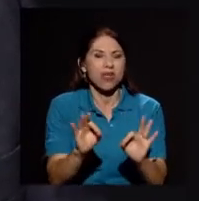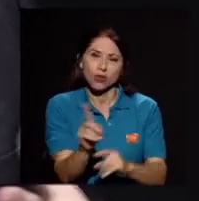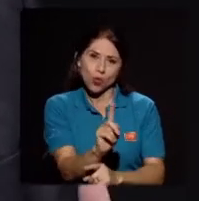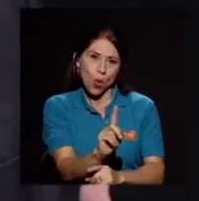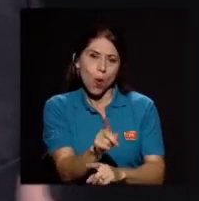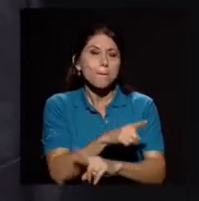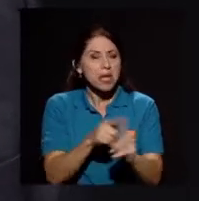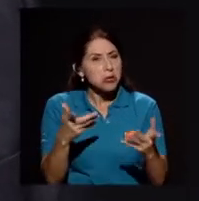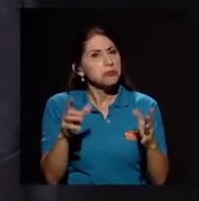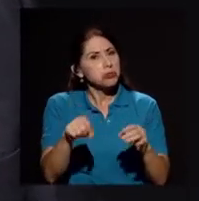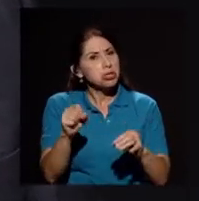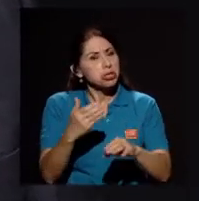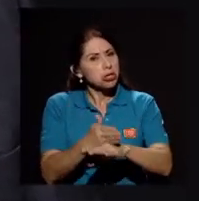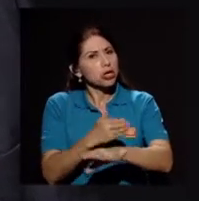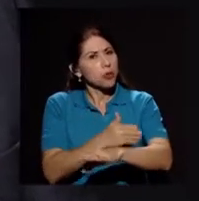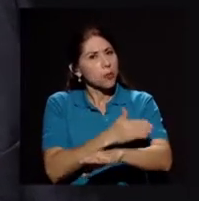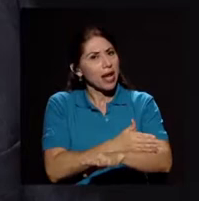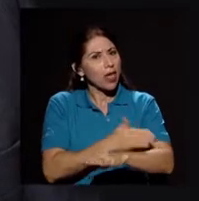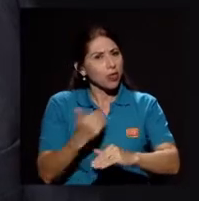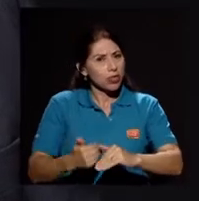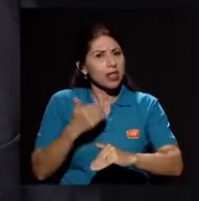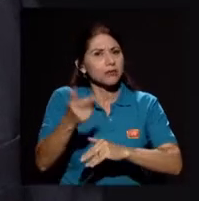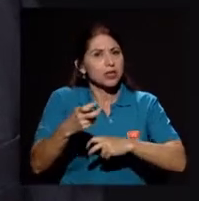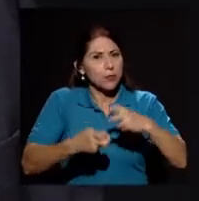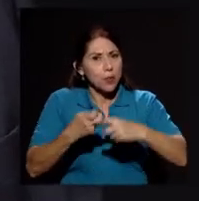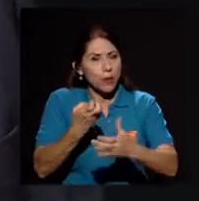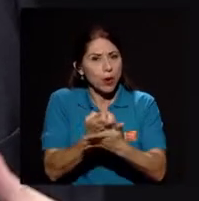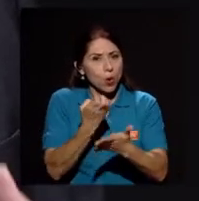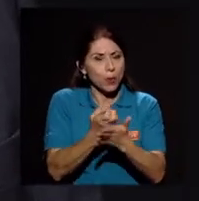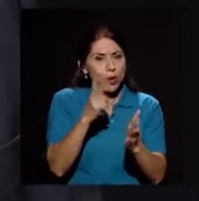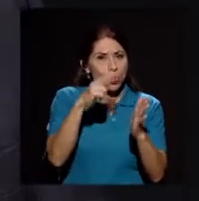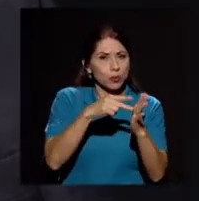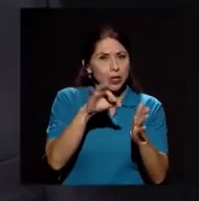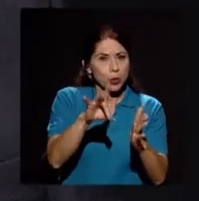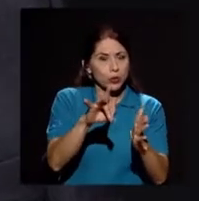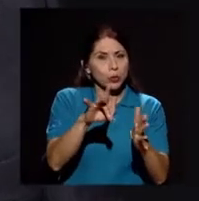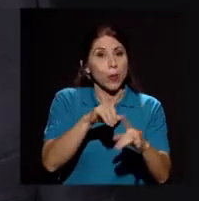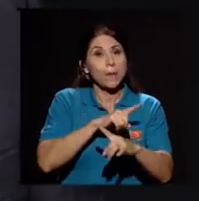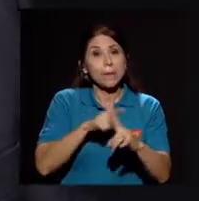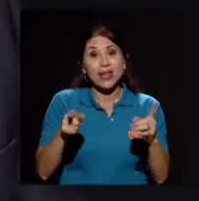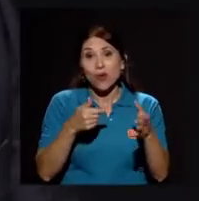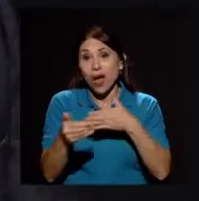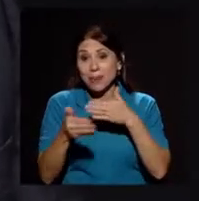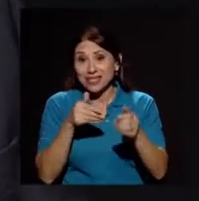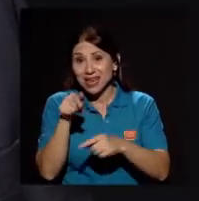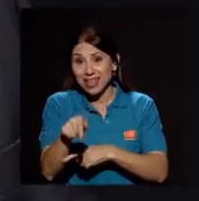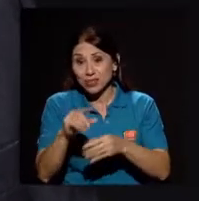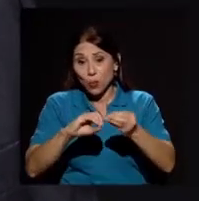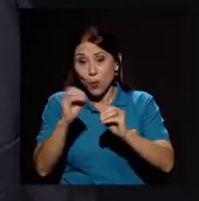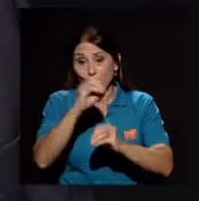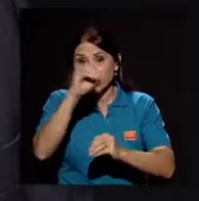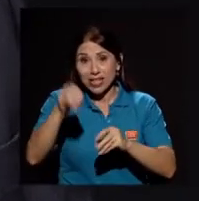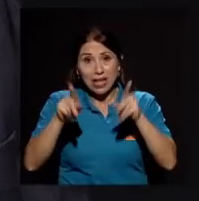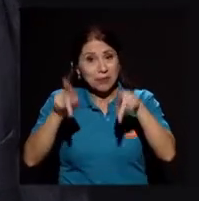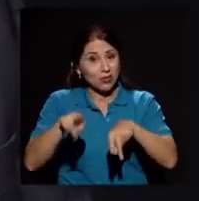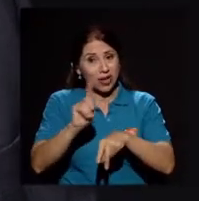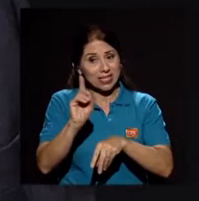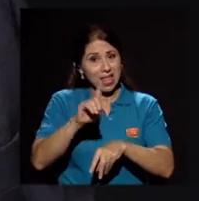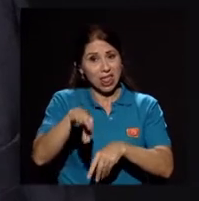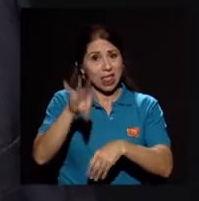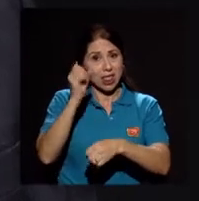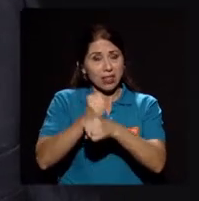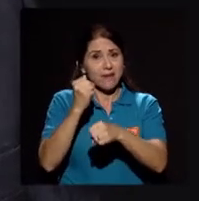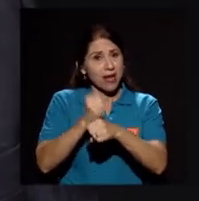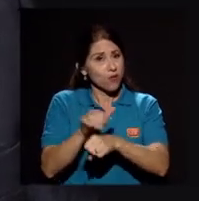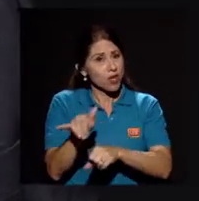un hit pero si se ha recuperado después de la recesión del 2008 2009 y a pesar de eso los niveles de desempleo se mantienen altos cuando uno empieza a